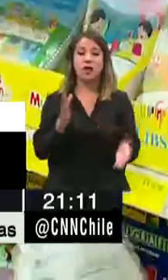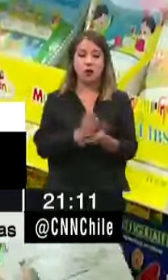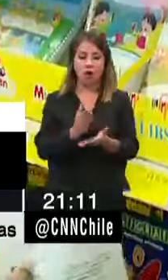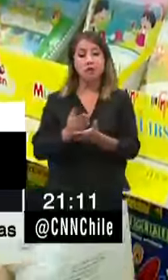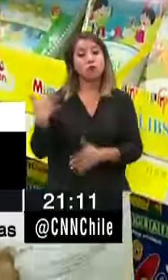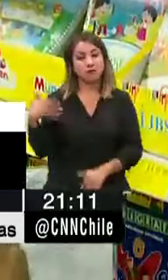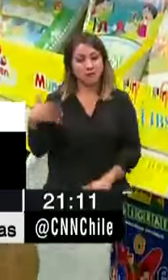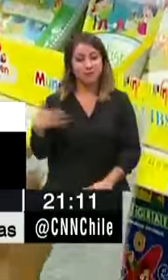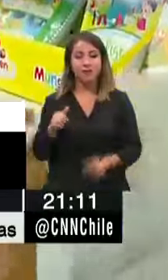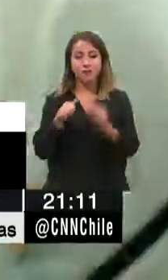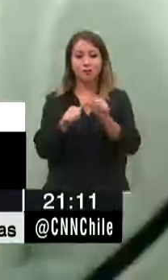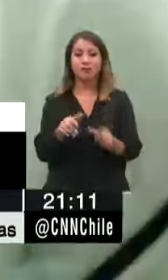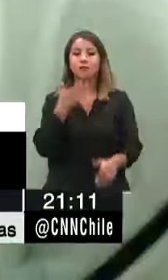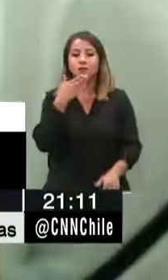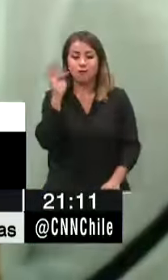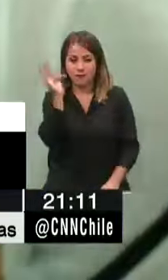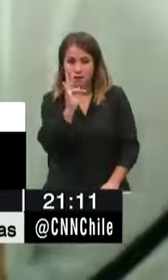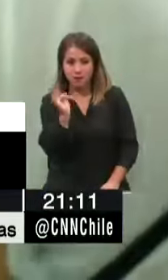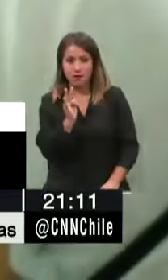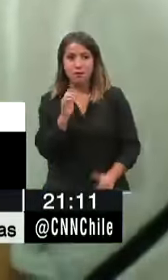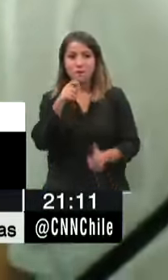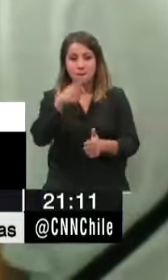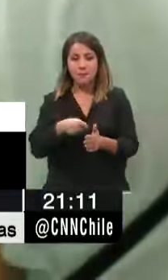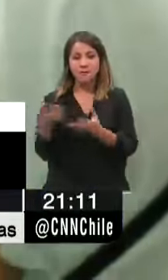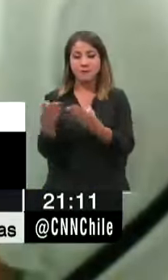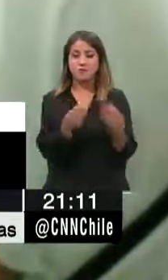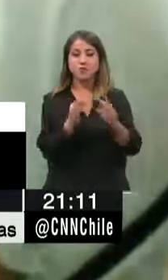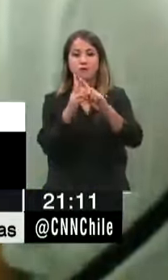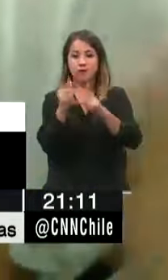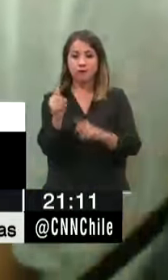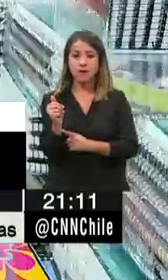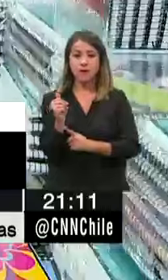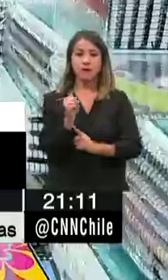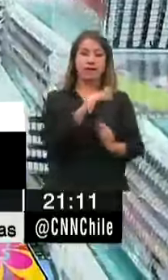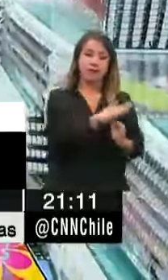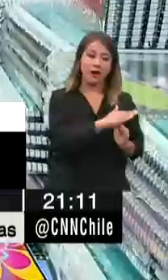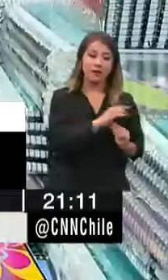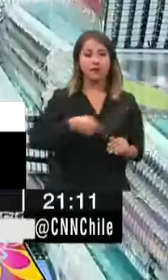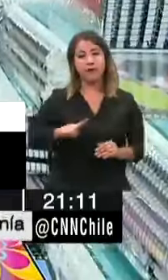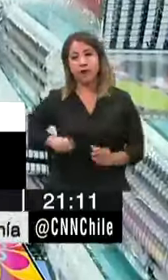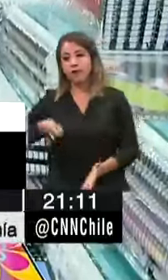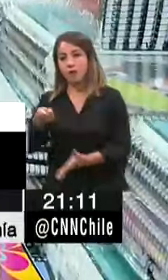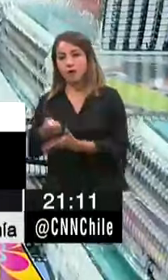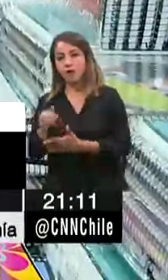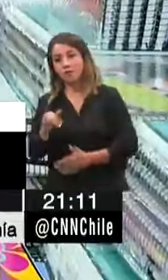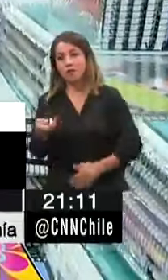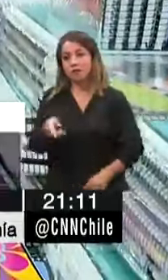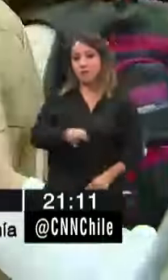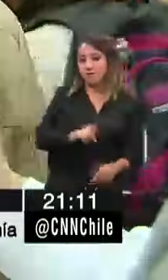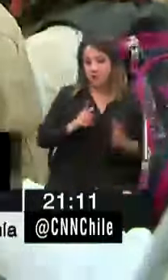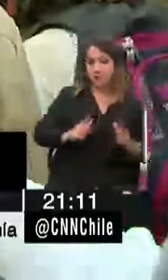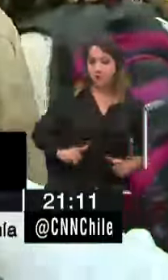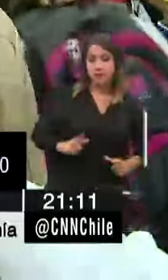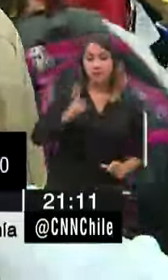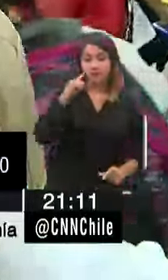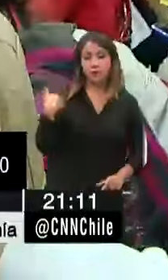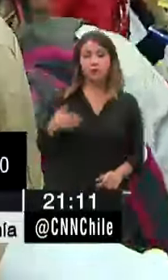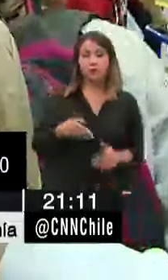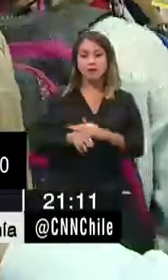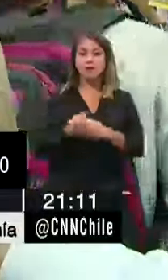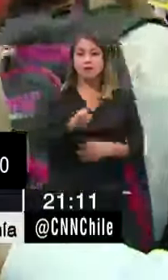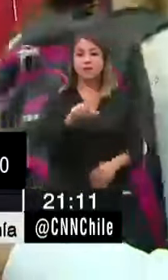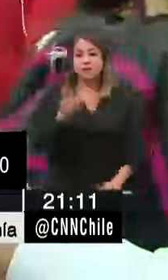relevancia en especial durante febrero, mes en que varias familias hacen un alto para salir de este clásico pero impostergable trámite. Ellos entran el 27